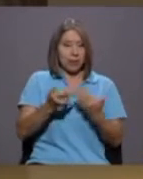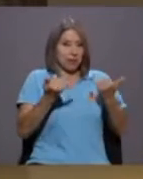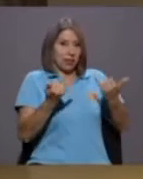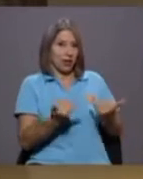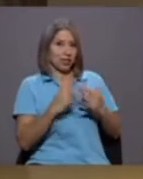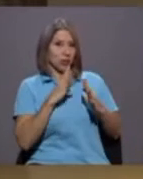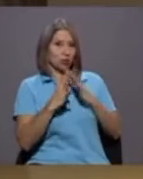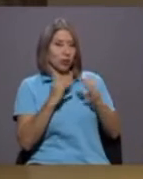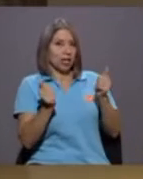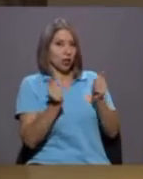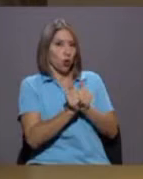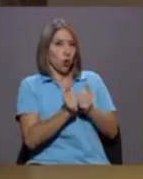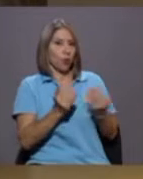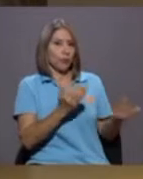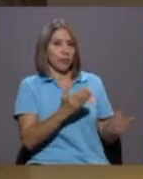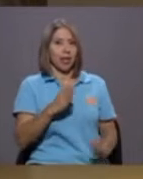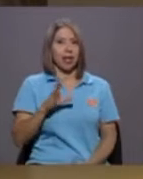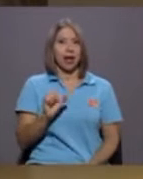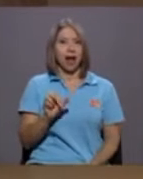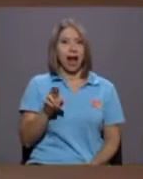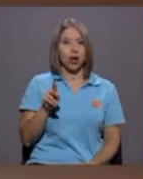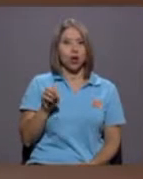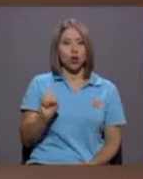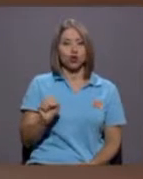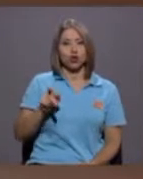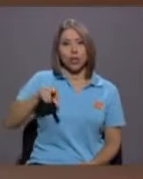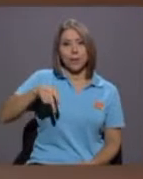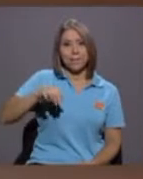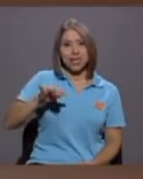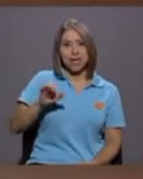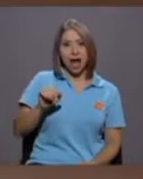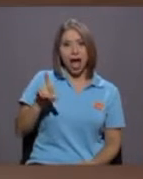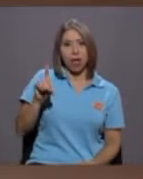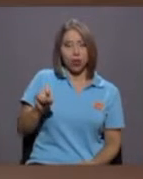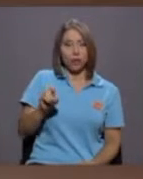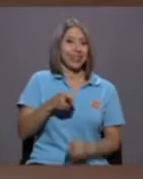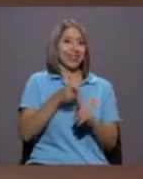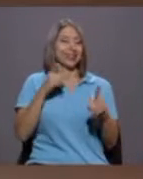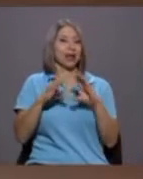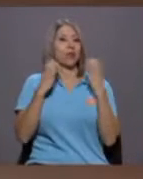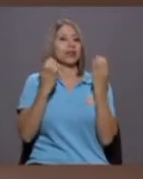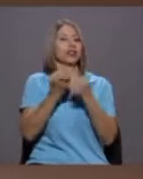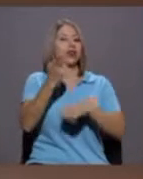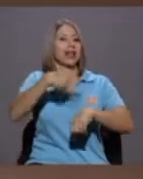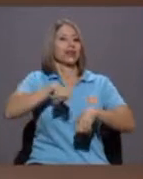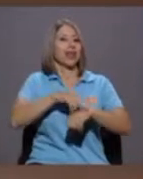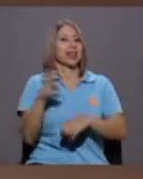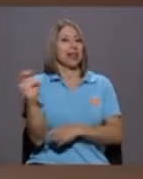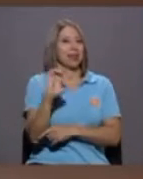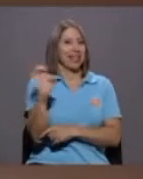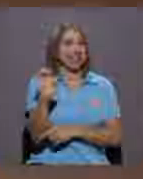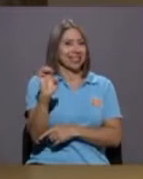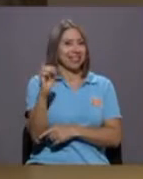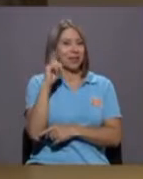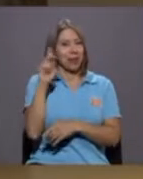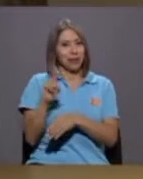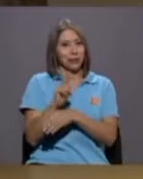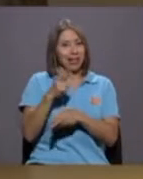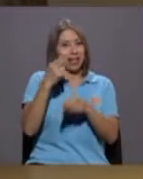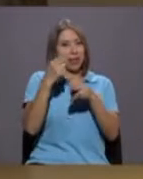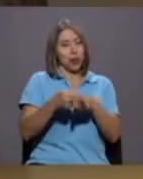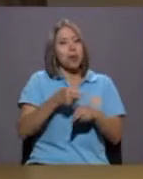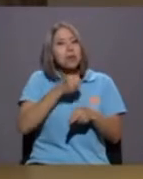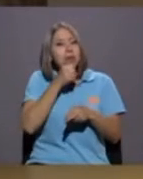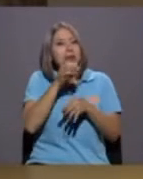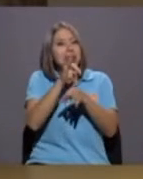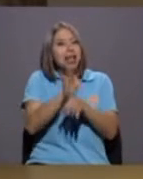conversando con don Carlos Picado de la Comisión Nacional de Emergencias, para usar el nombre tradicional,